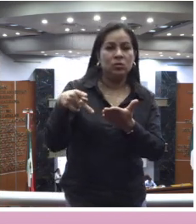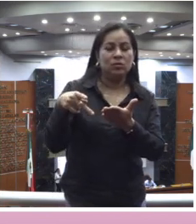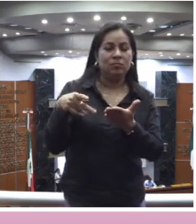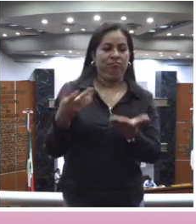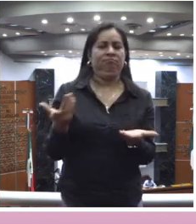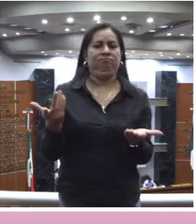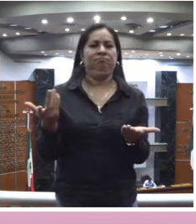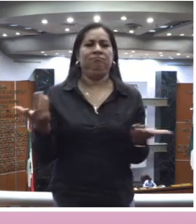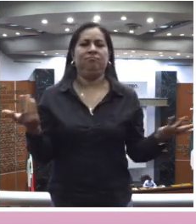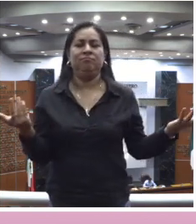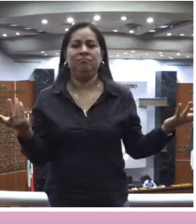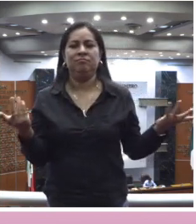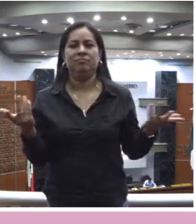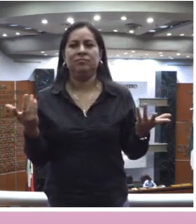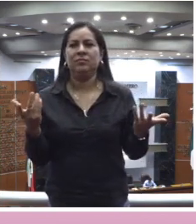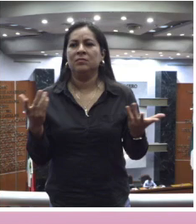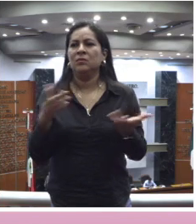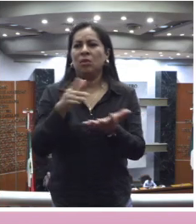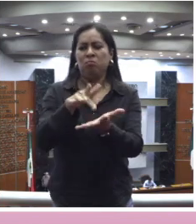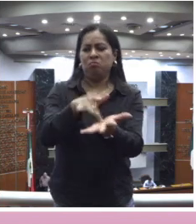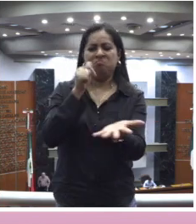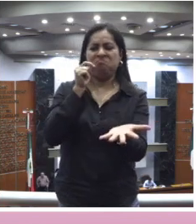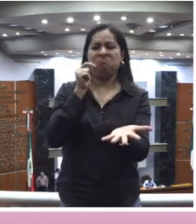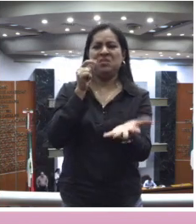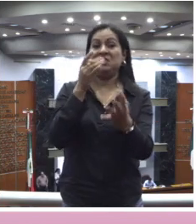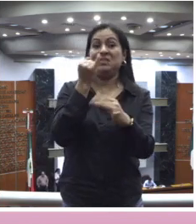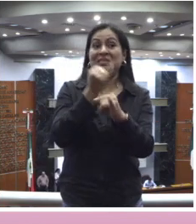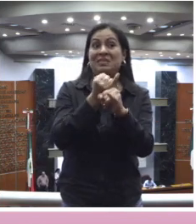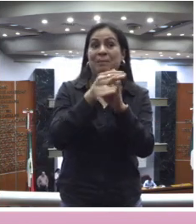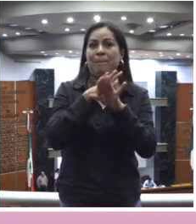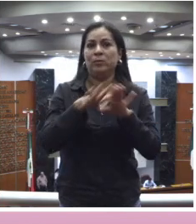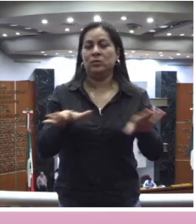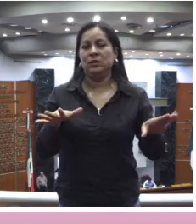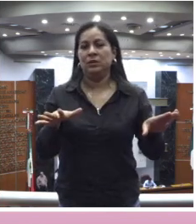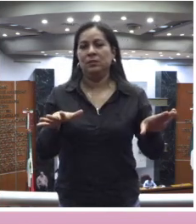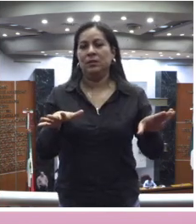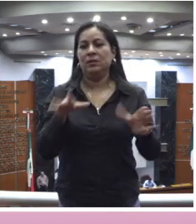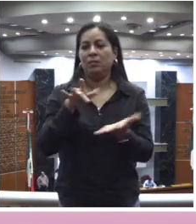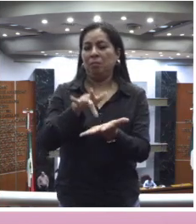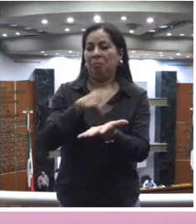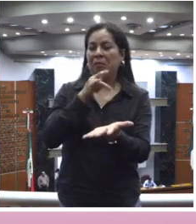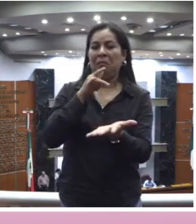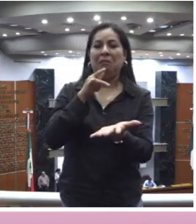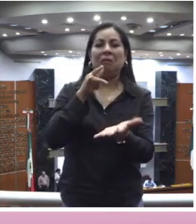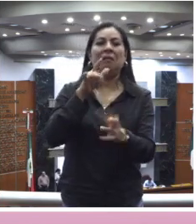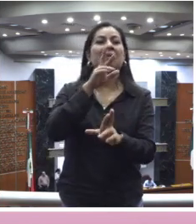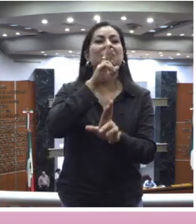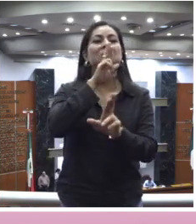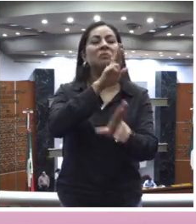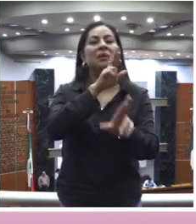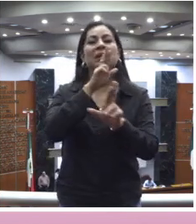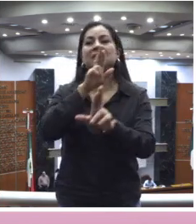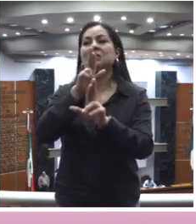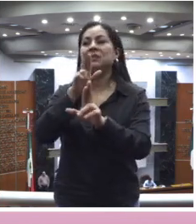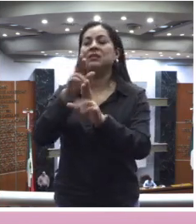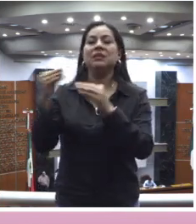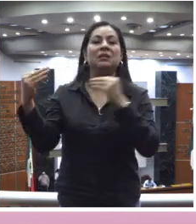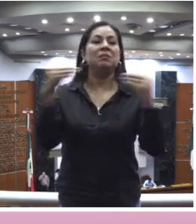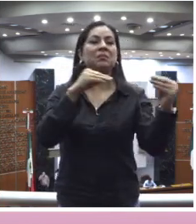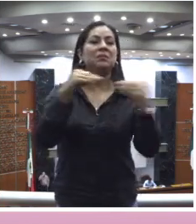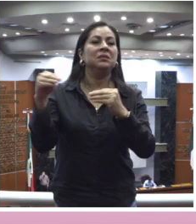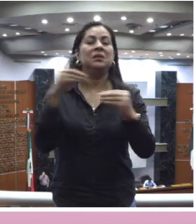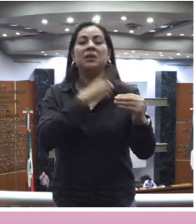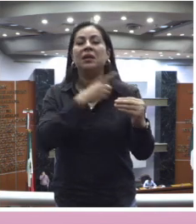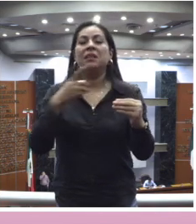tomó, porque es materialmente imposible haber tomado en cuenta las respuestas y los alegatos que